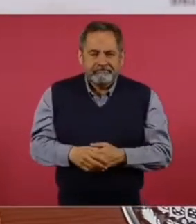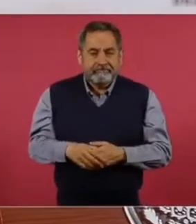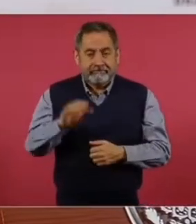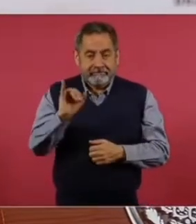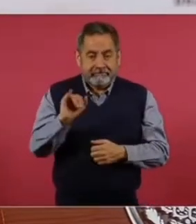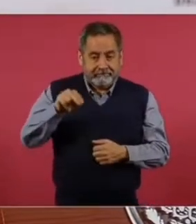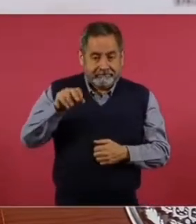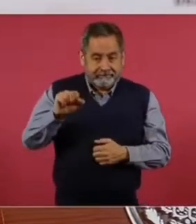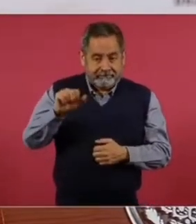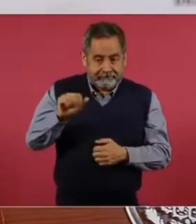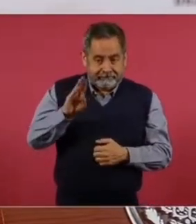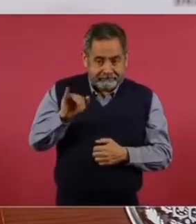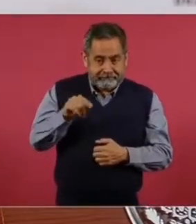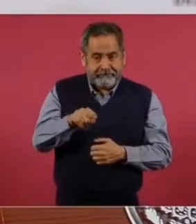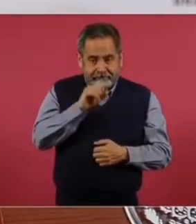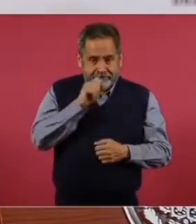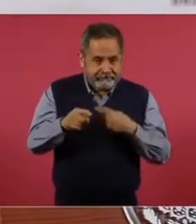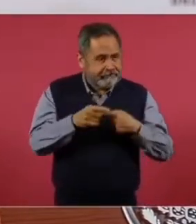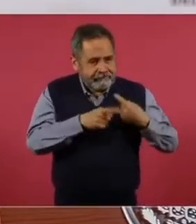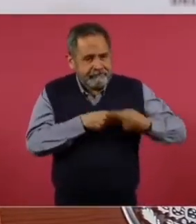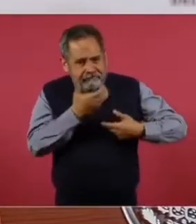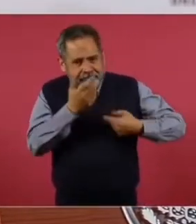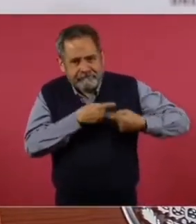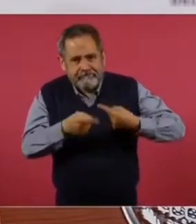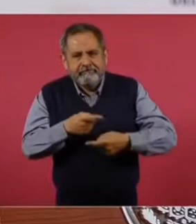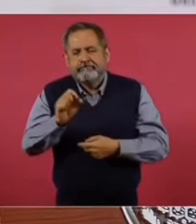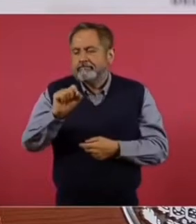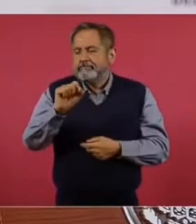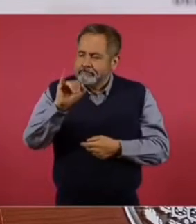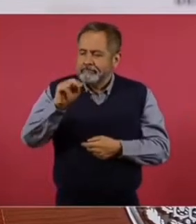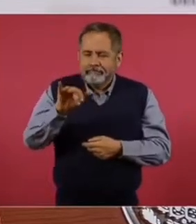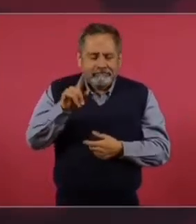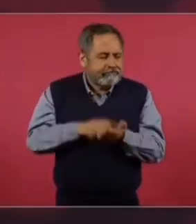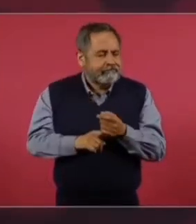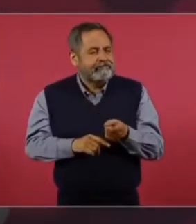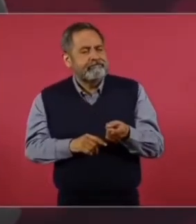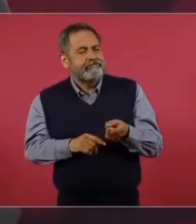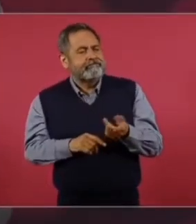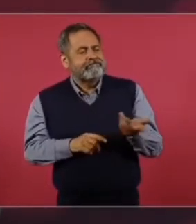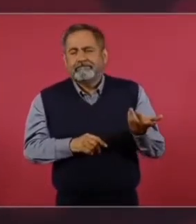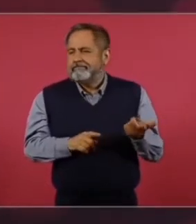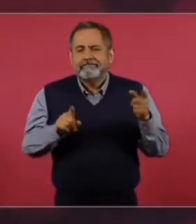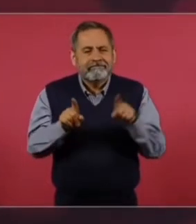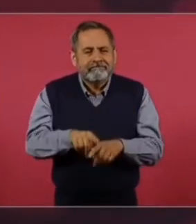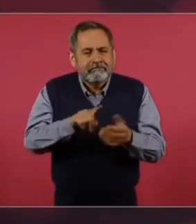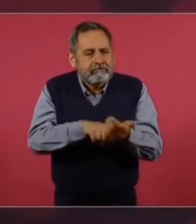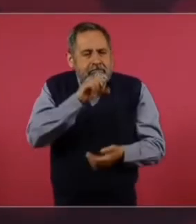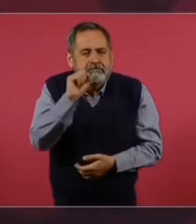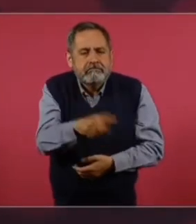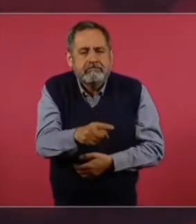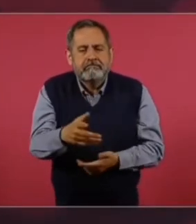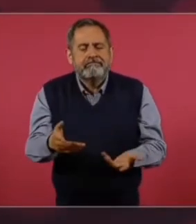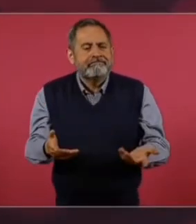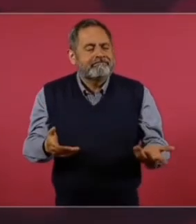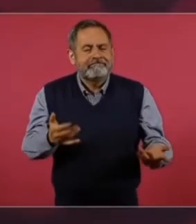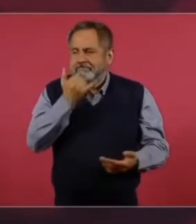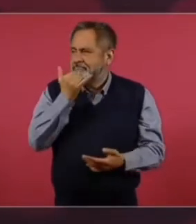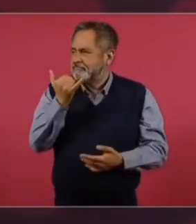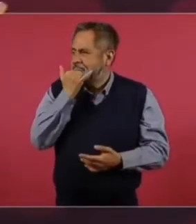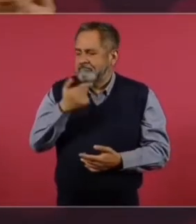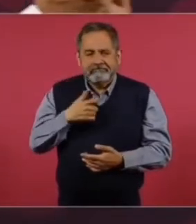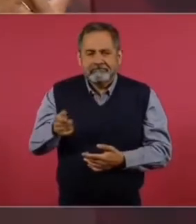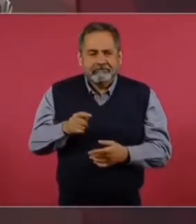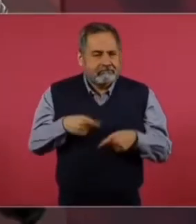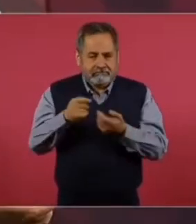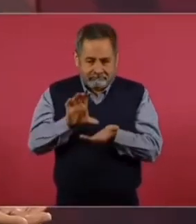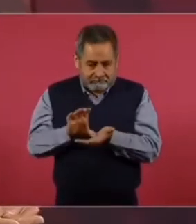INSABI, y además las inercias, ¿sí?, llevaban a que al final hiciéramos lo mismo, entregarle